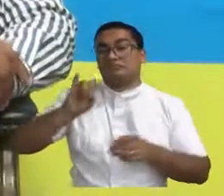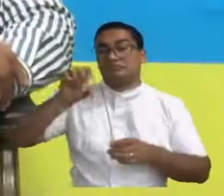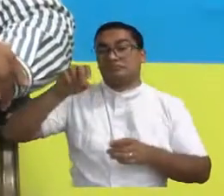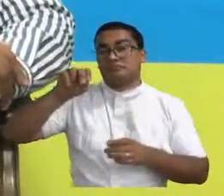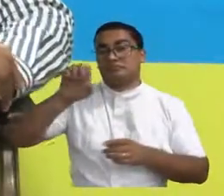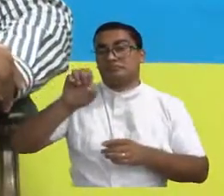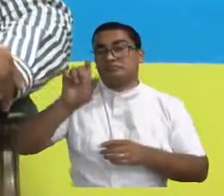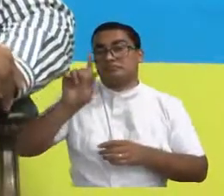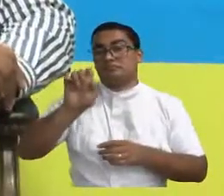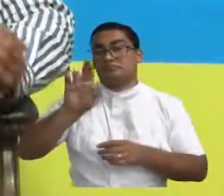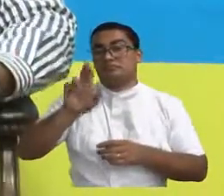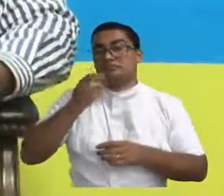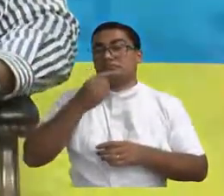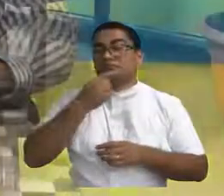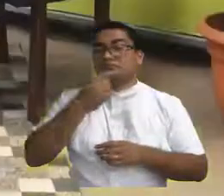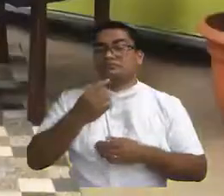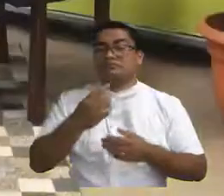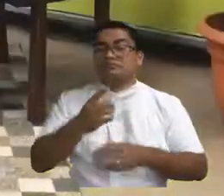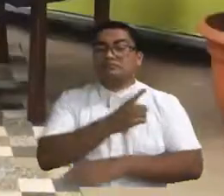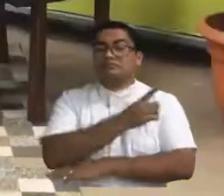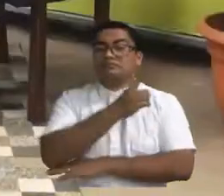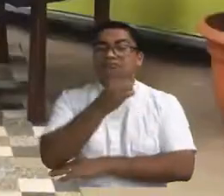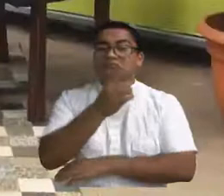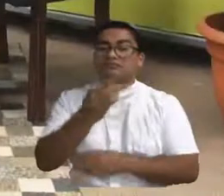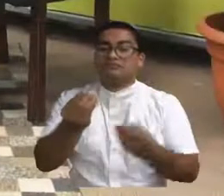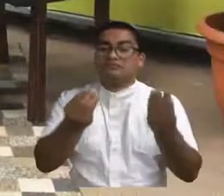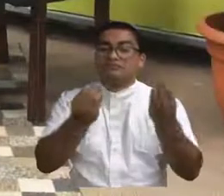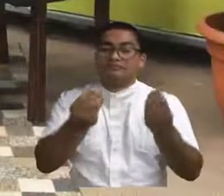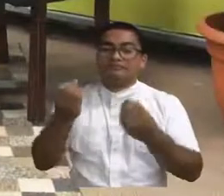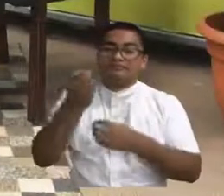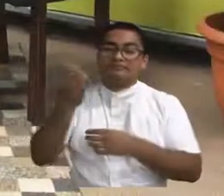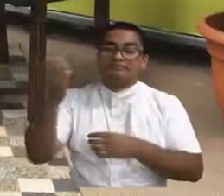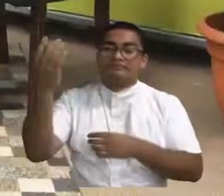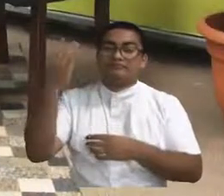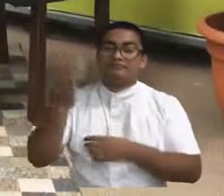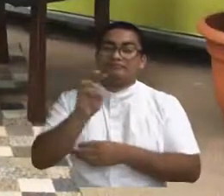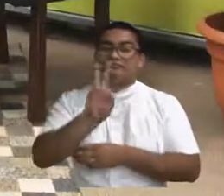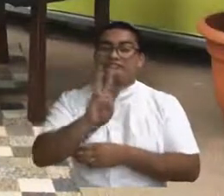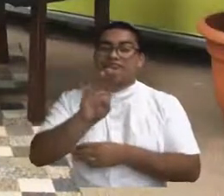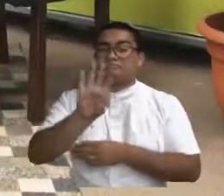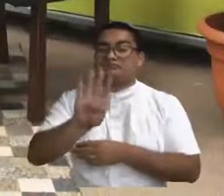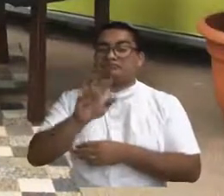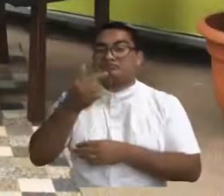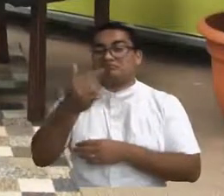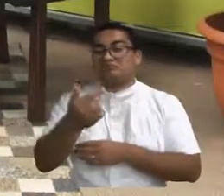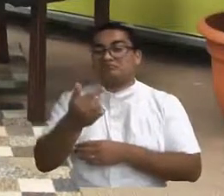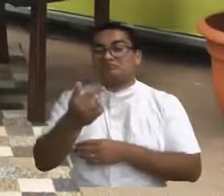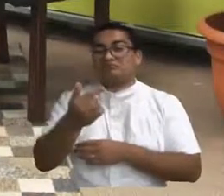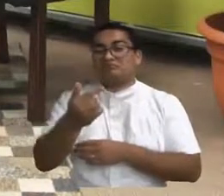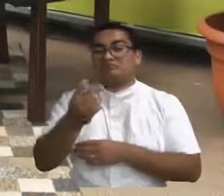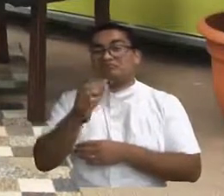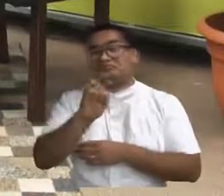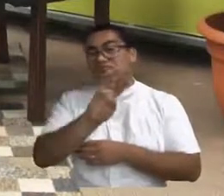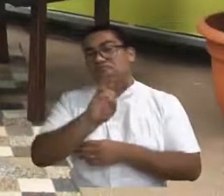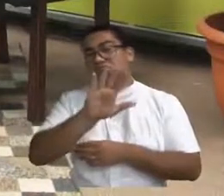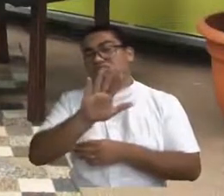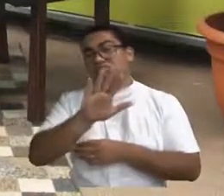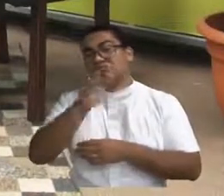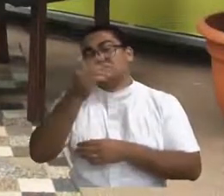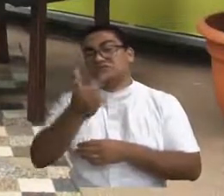doctora. Mucho sol, temperaturas de 34 en Managua, 35 para Occidente,